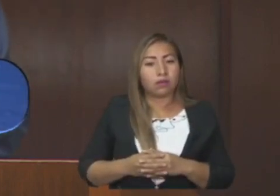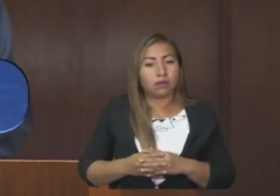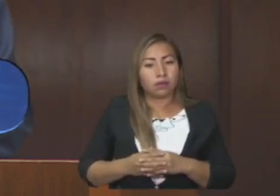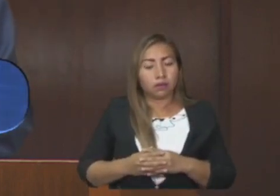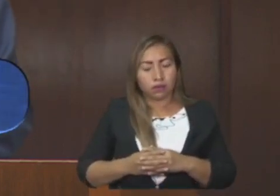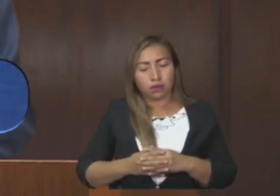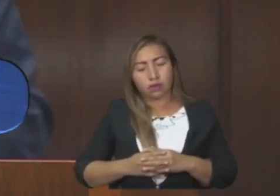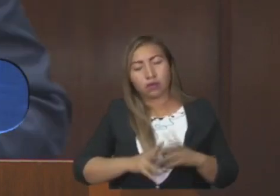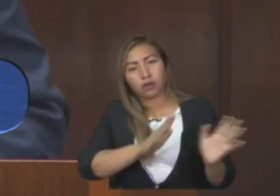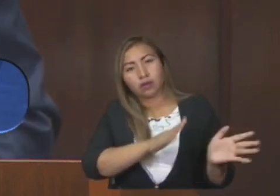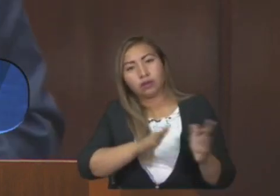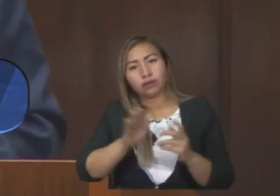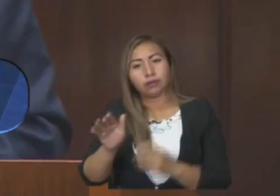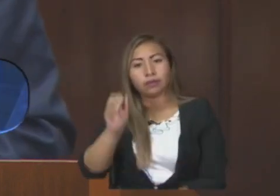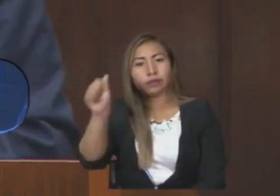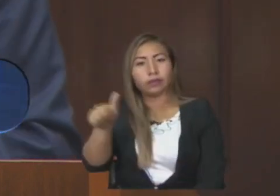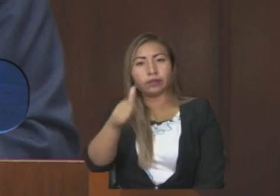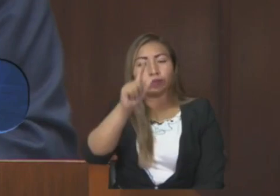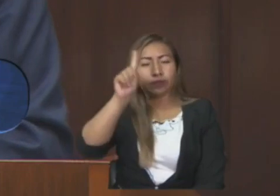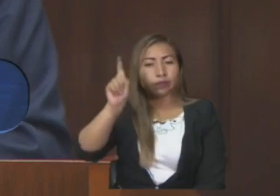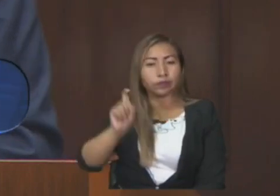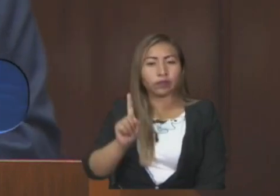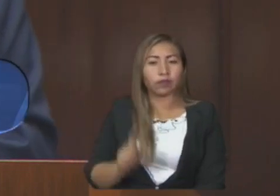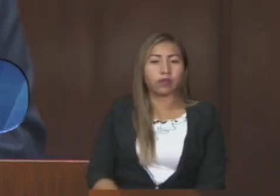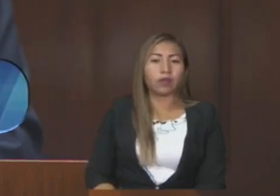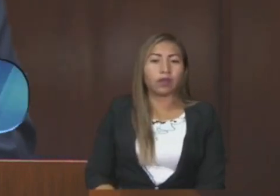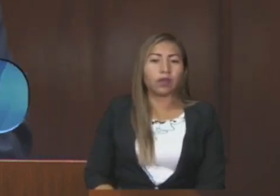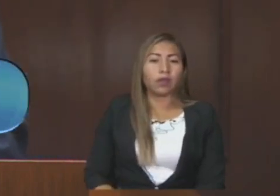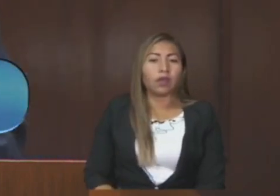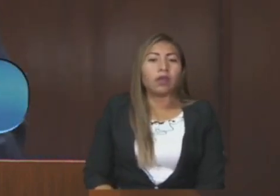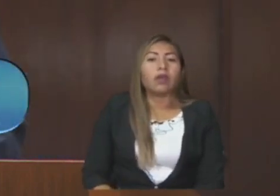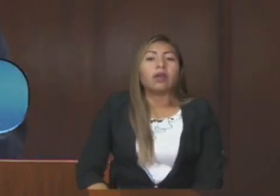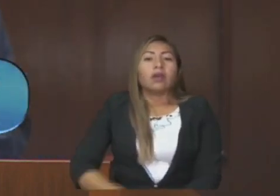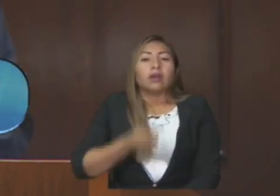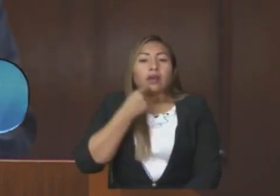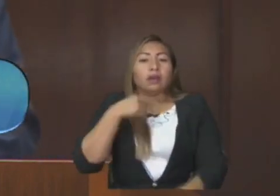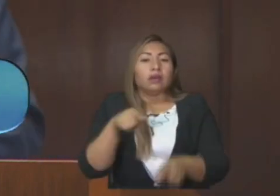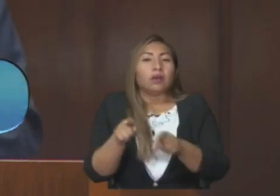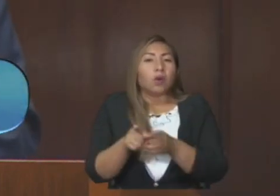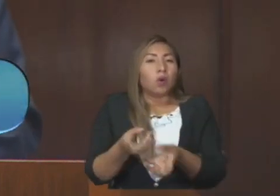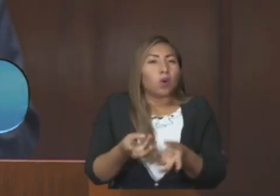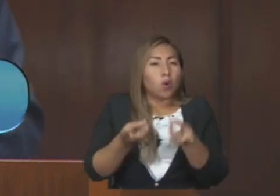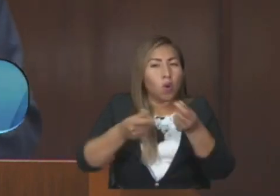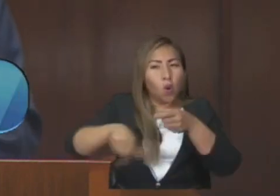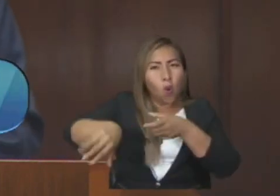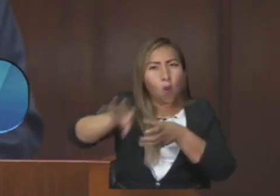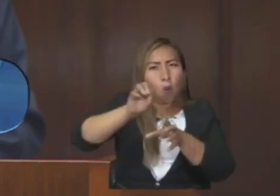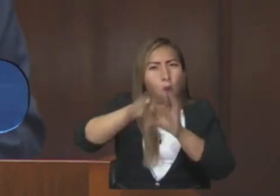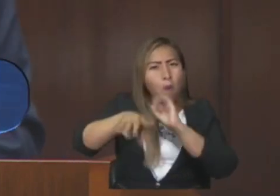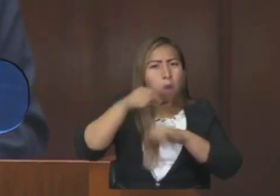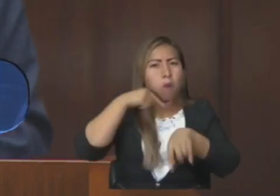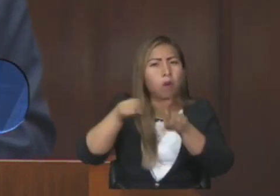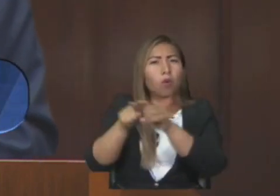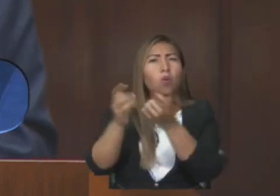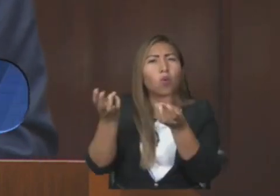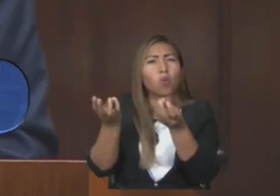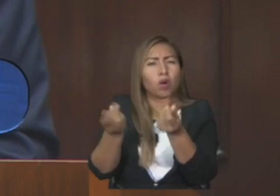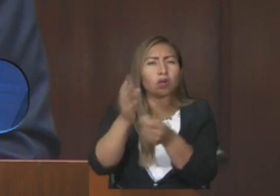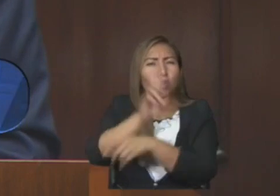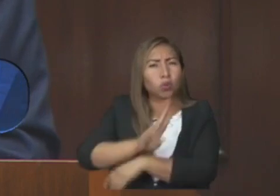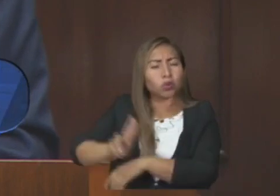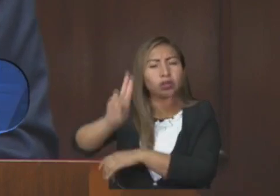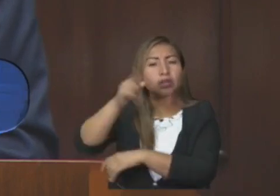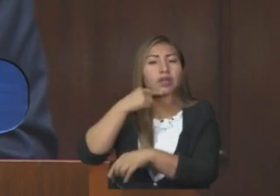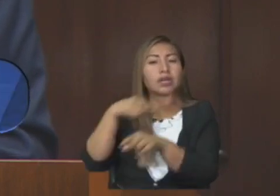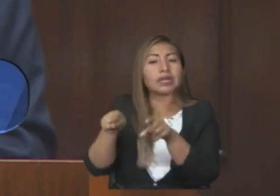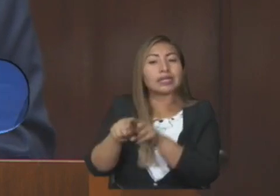Siguiente pregunta. ¿Cuántas toneladas de carbón utiliza la planta termoeléctrica con la que opera el proyecto Cobre Panamá y de